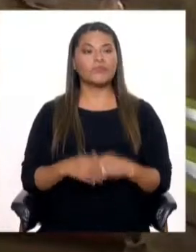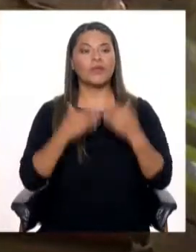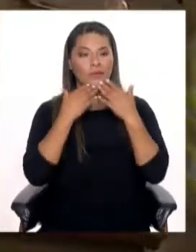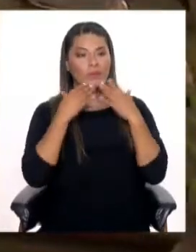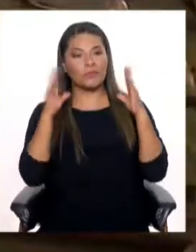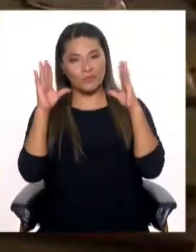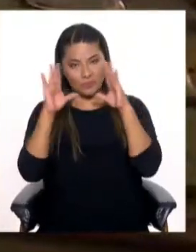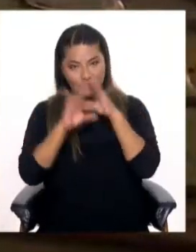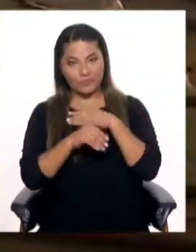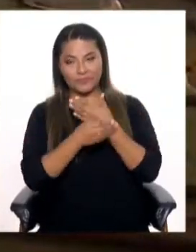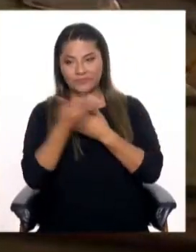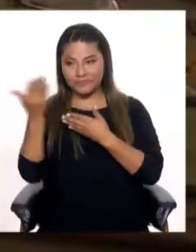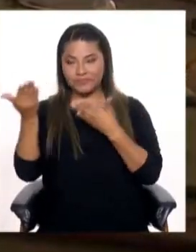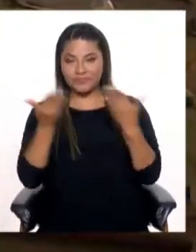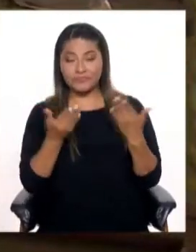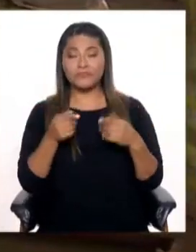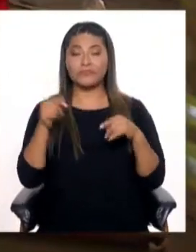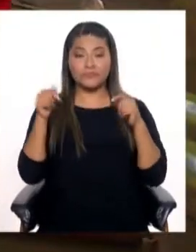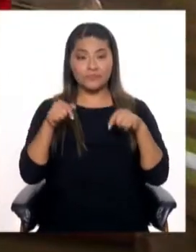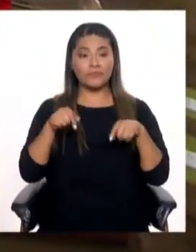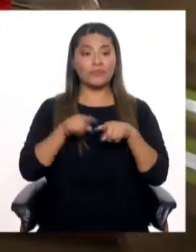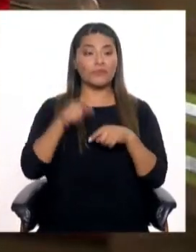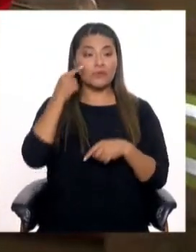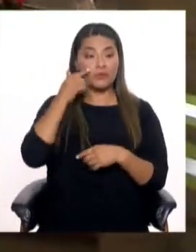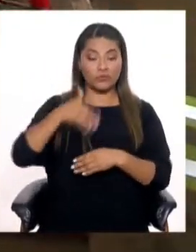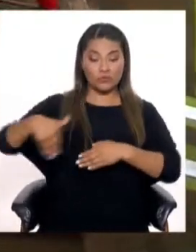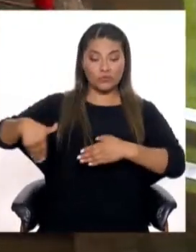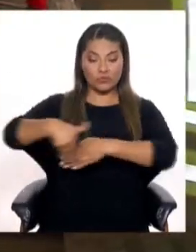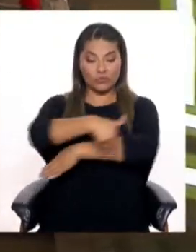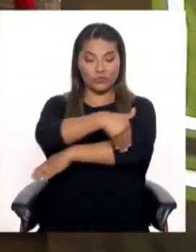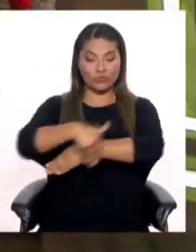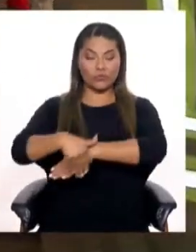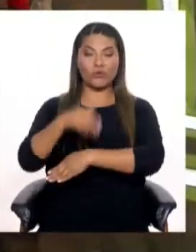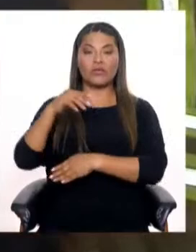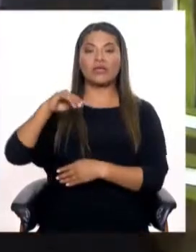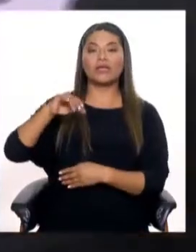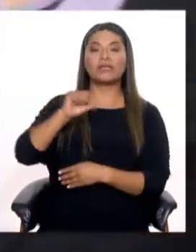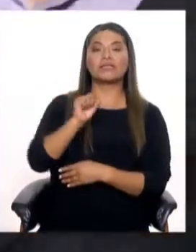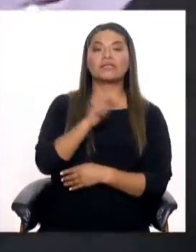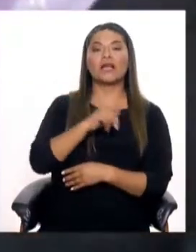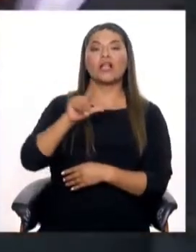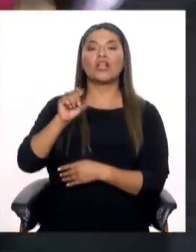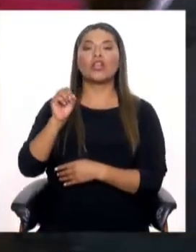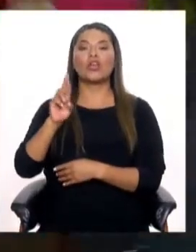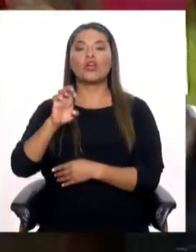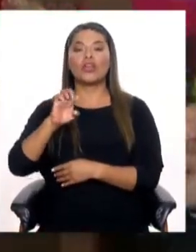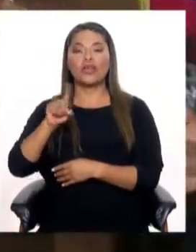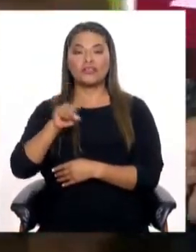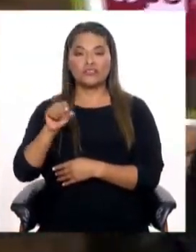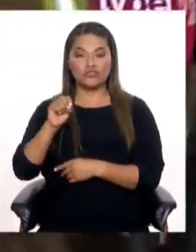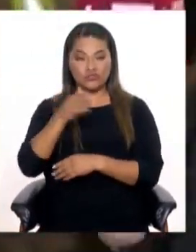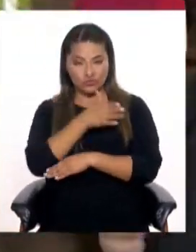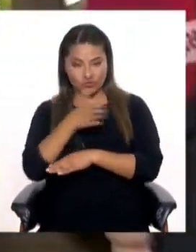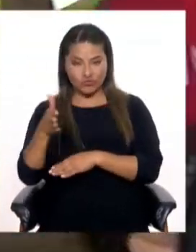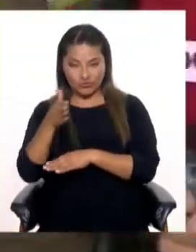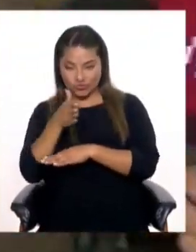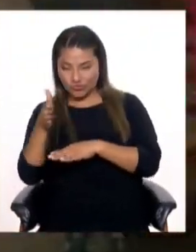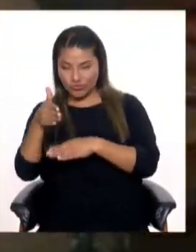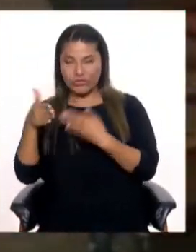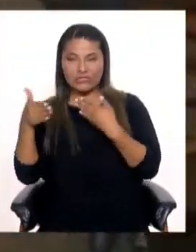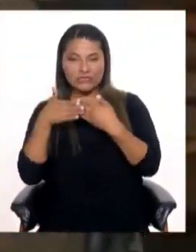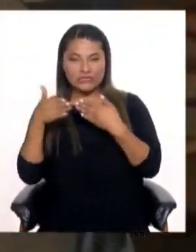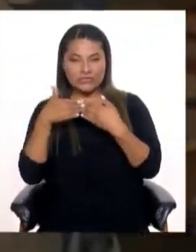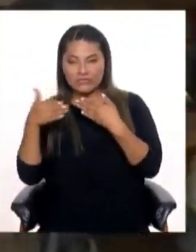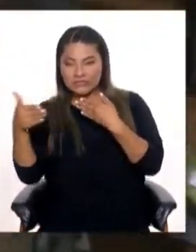Buenas noches, Jennifer, Nicolás. Así es, en la calle Girón San Lorenzo, en la cuadra 8, muy cerca de Angamos Este. Acá